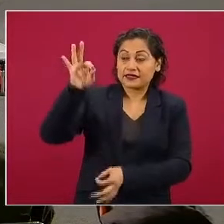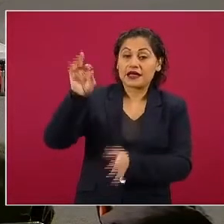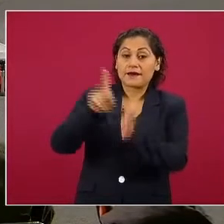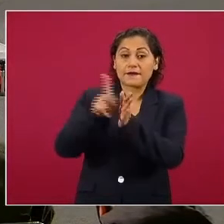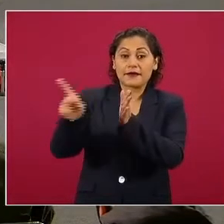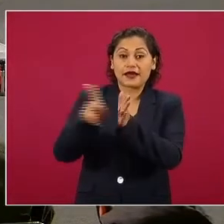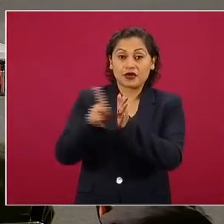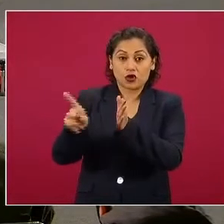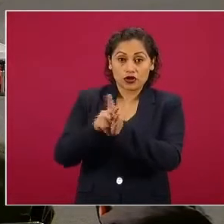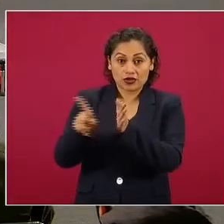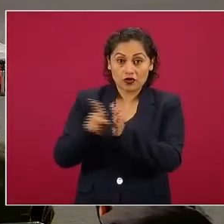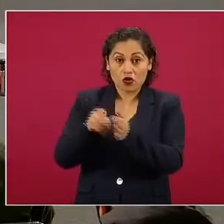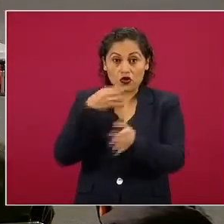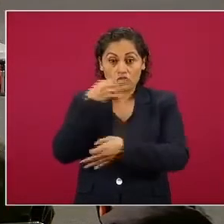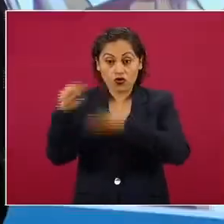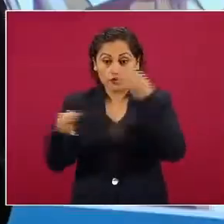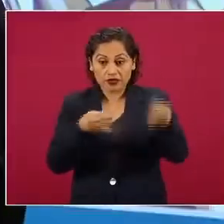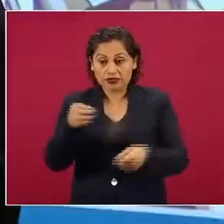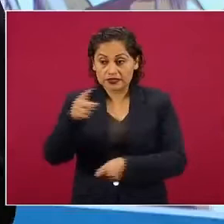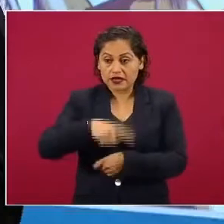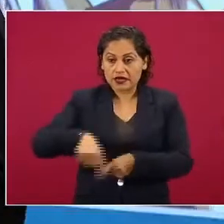País